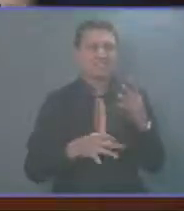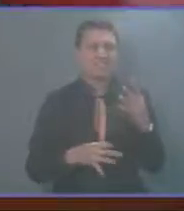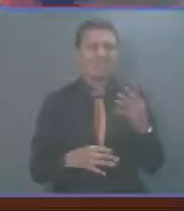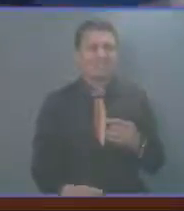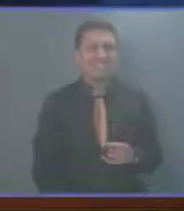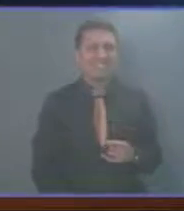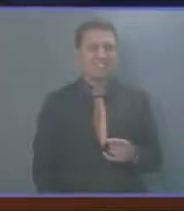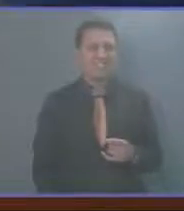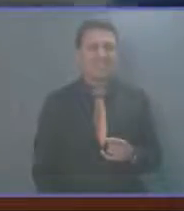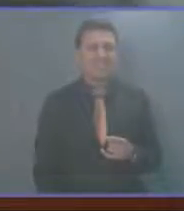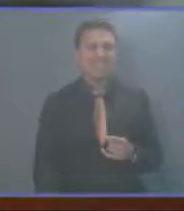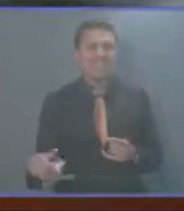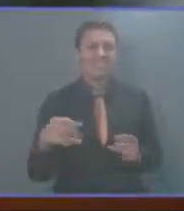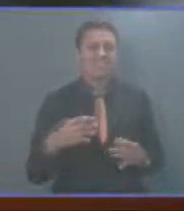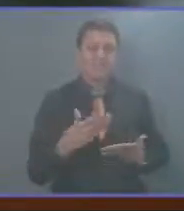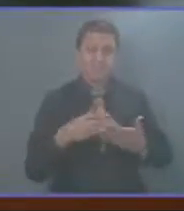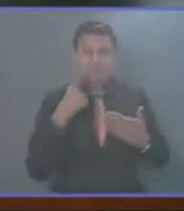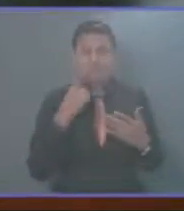el que